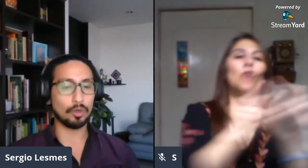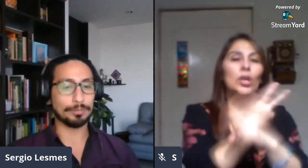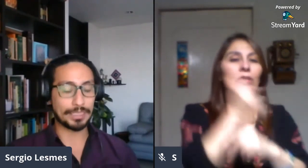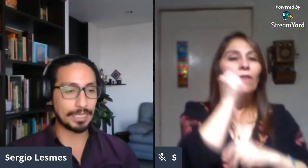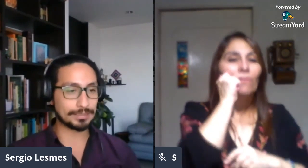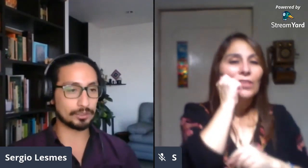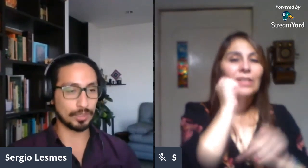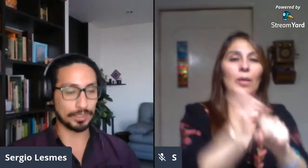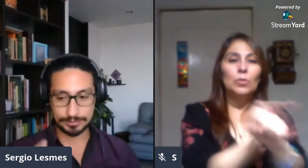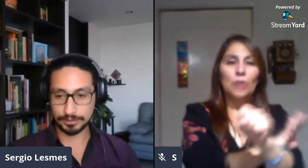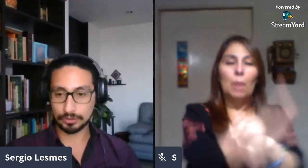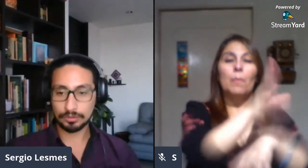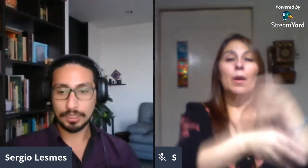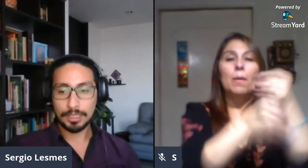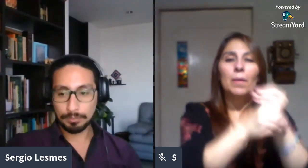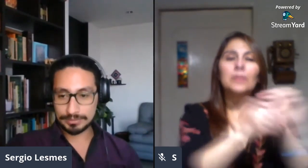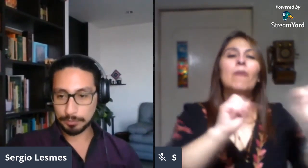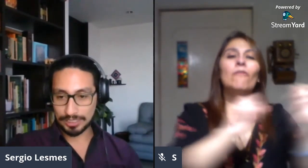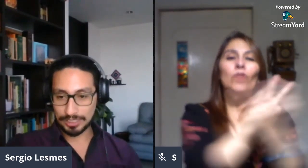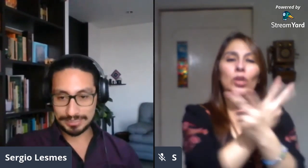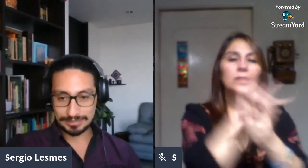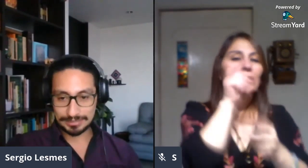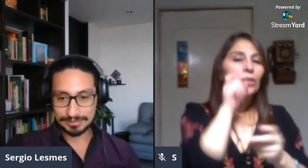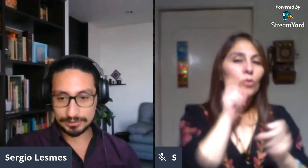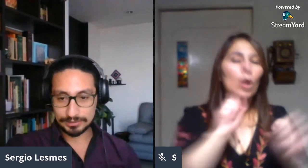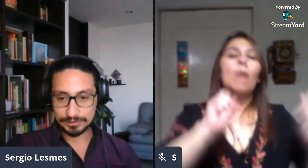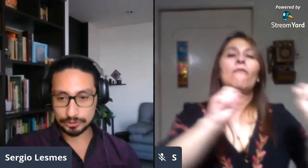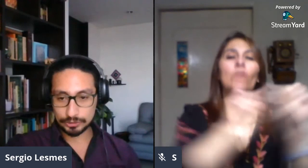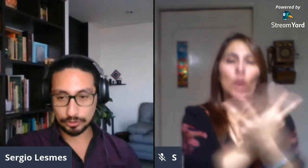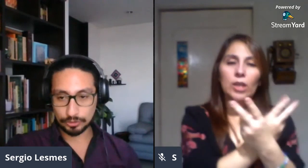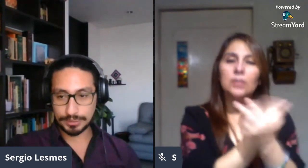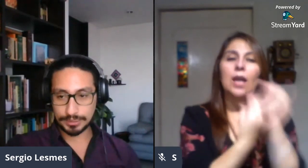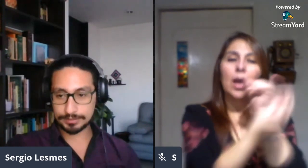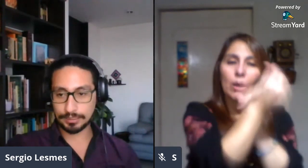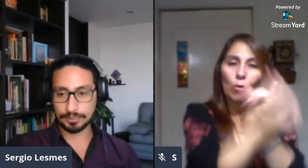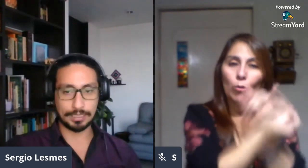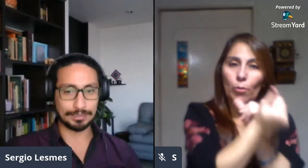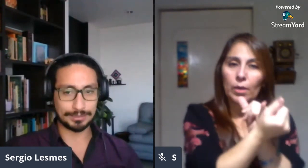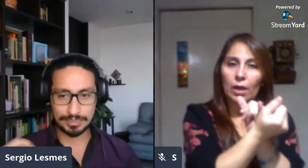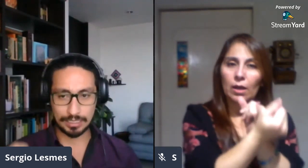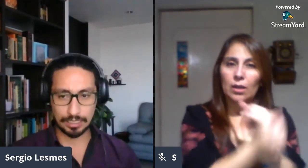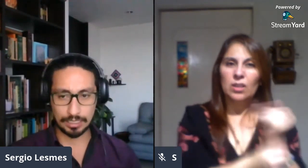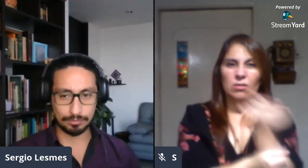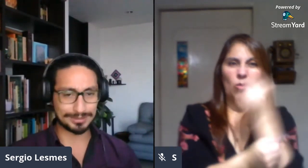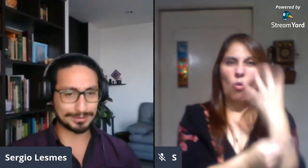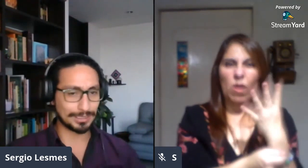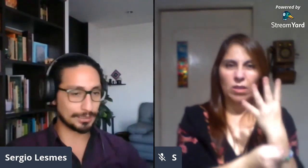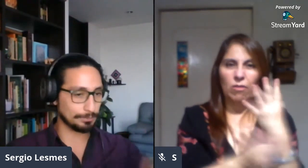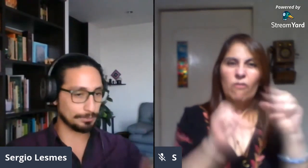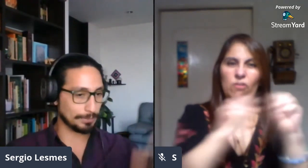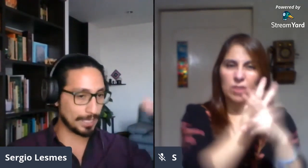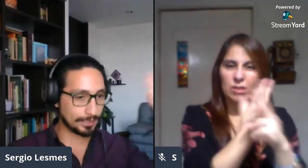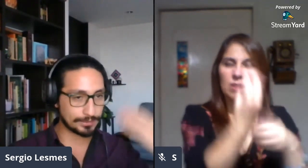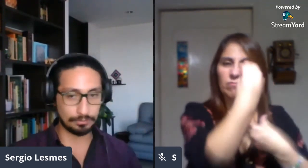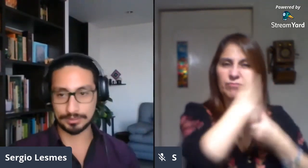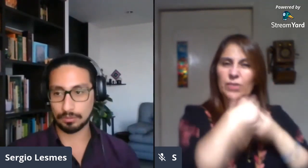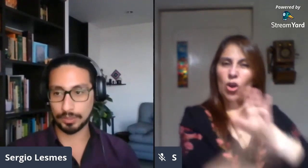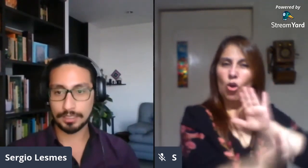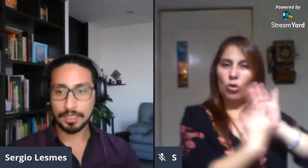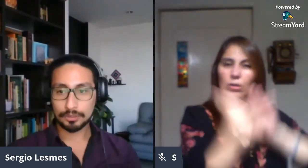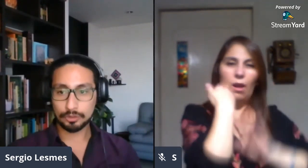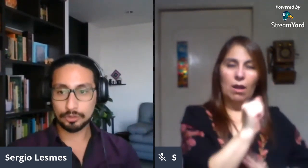violencia económica y la sexual, que han sido pues violencias históricas que han atravesado a nuestras madres, a nuestras abuelas. Entonces yo creo